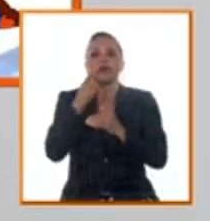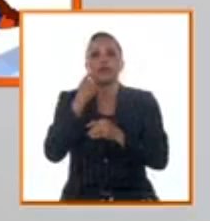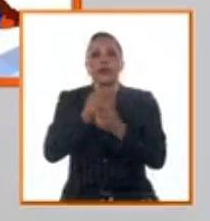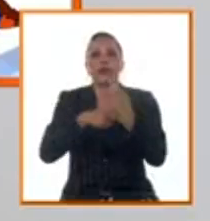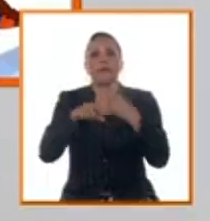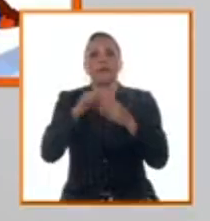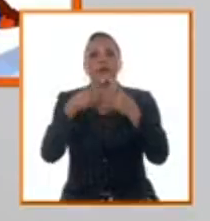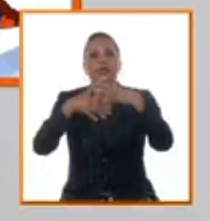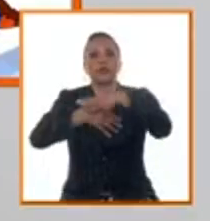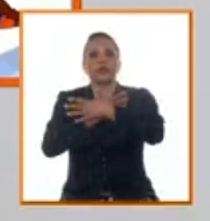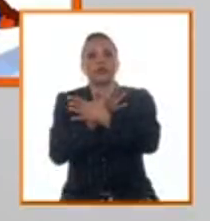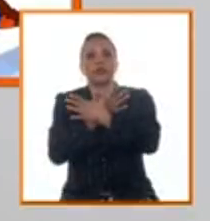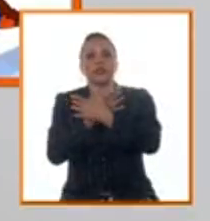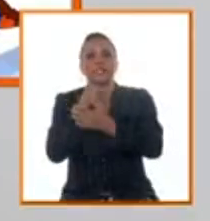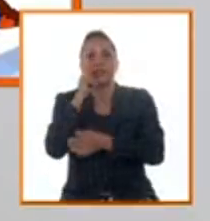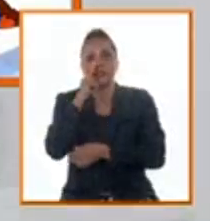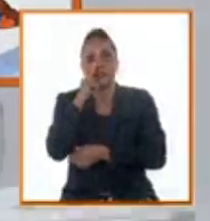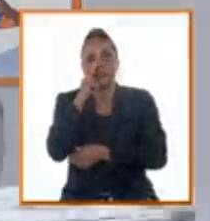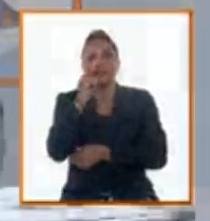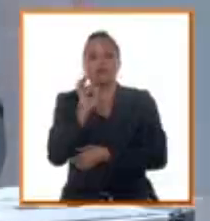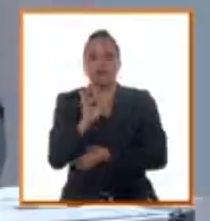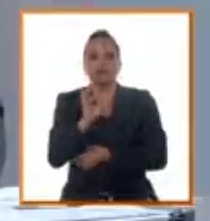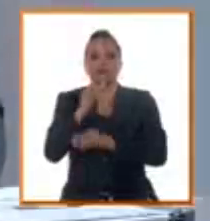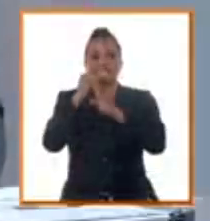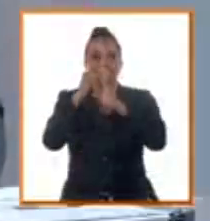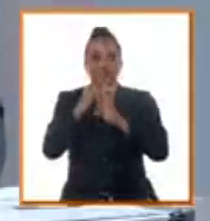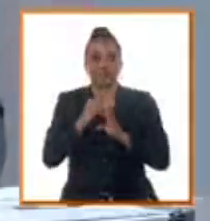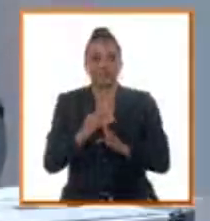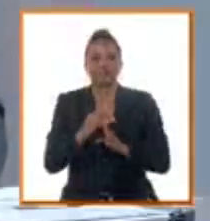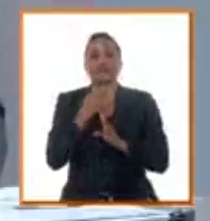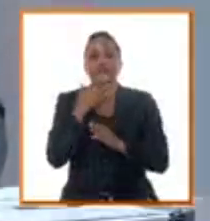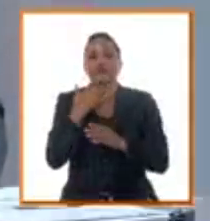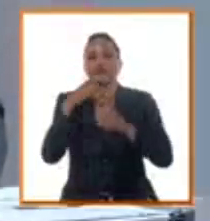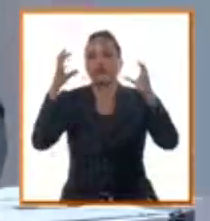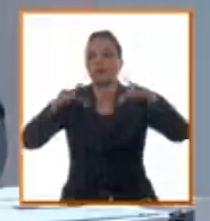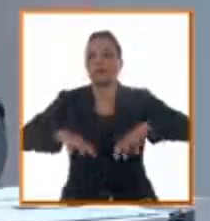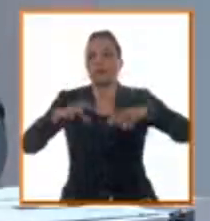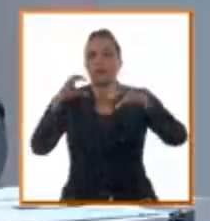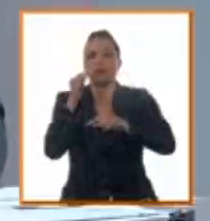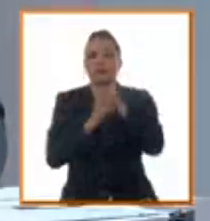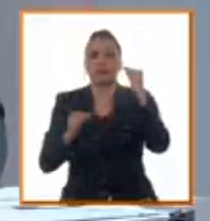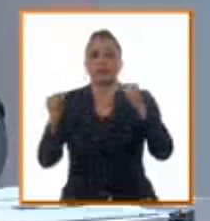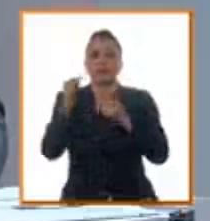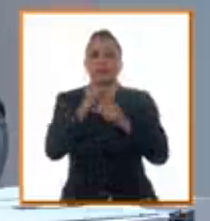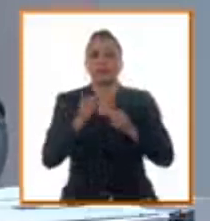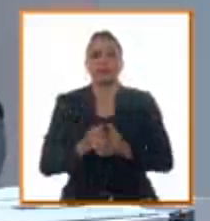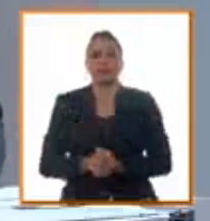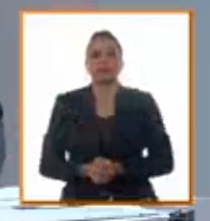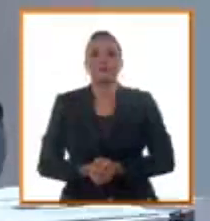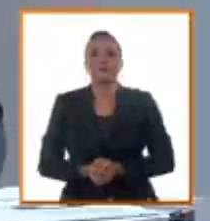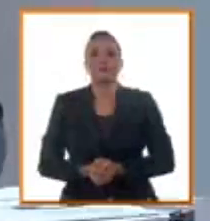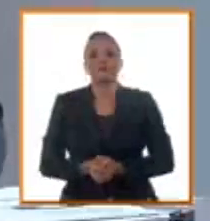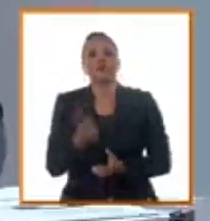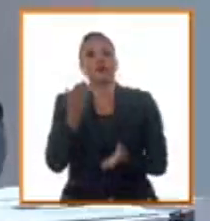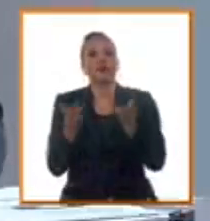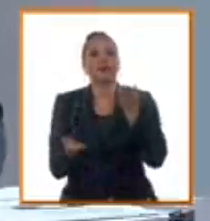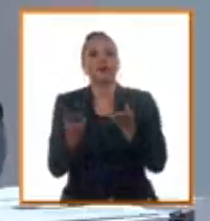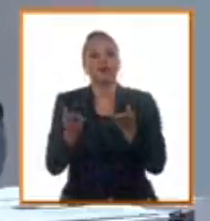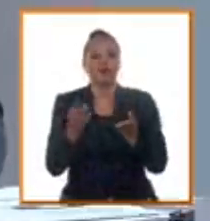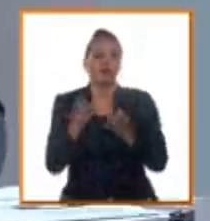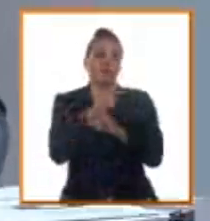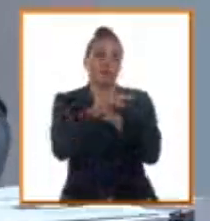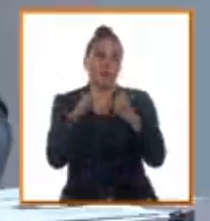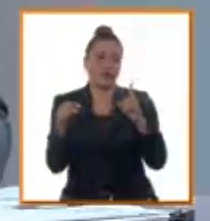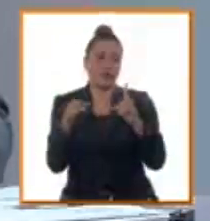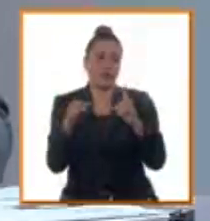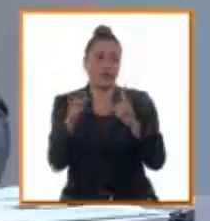sea, son valores que realmente son lluvias excepcionales cuando la comparamos con la media para todo